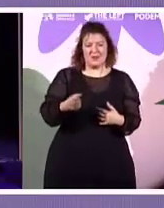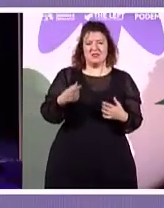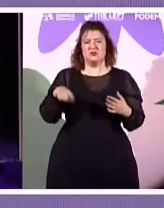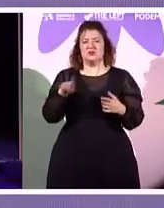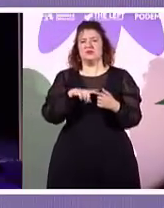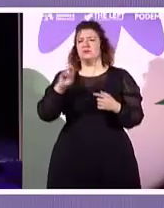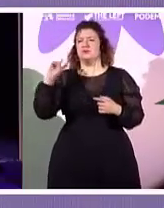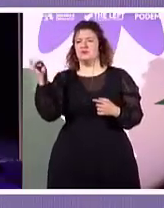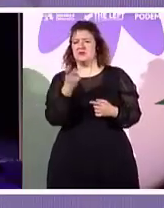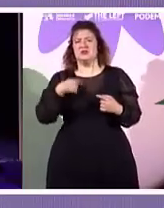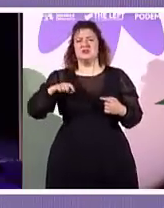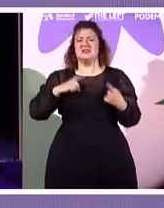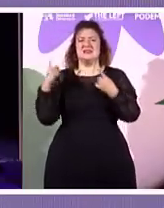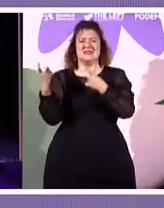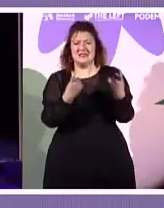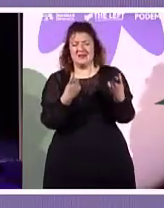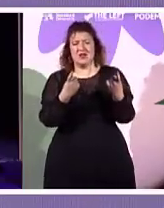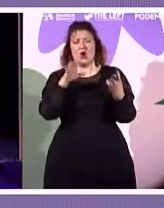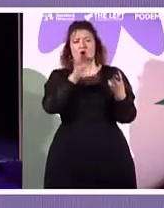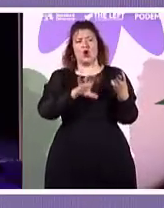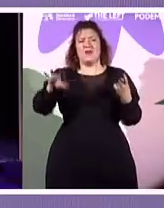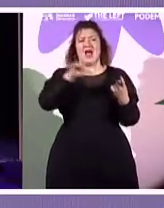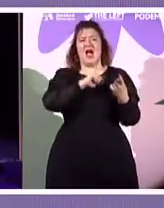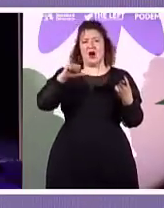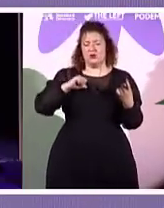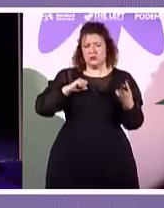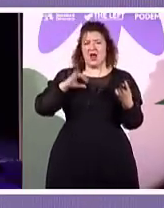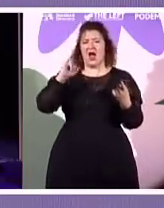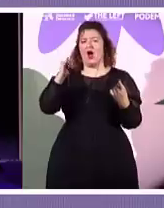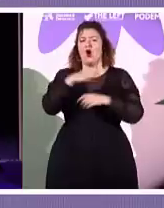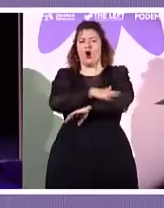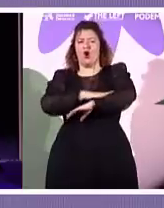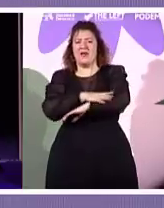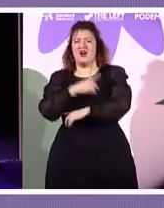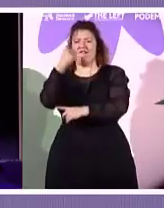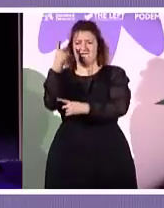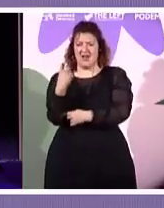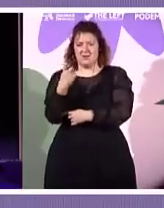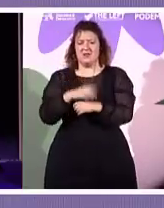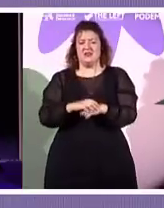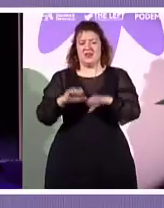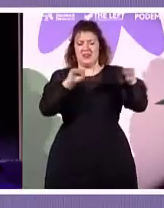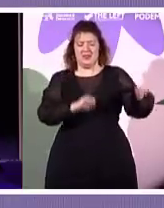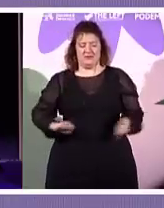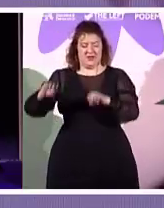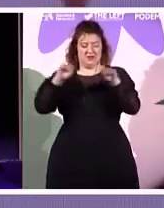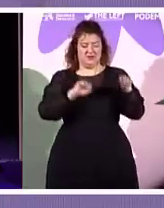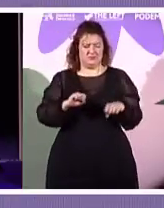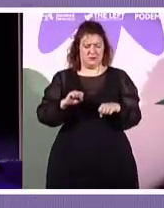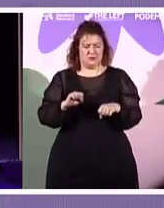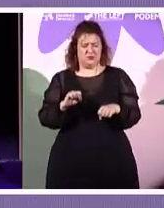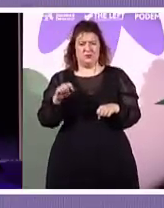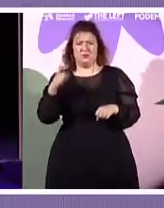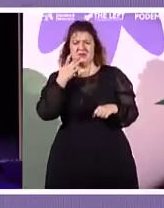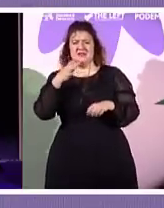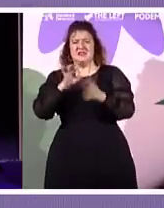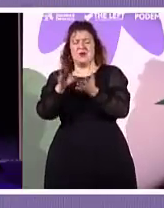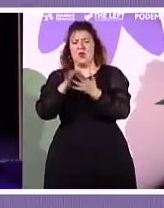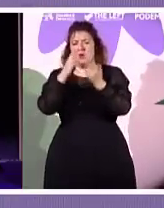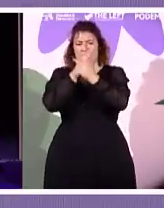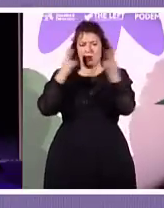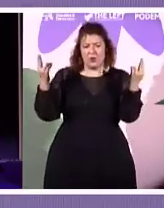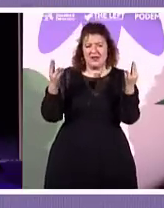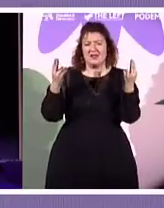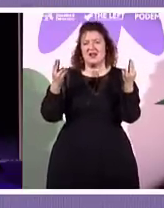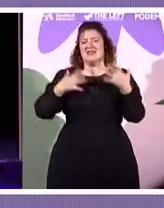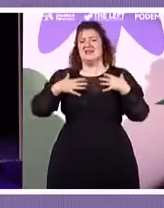necesitamos que en las comunidades autónomas haya gobiernos firmes en la defensa de los servicios públicos de la sanidad